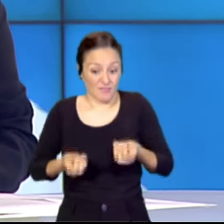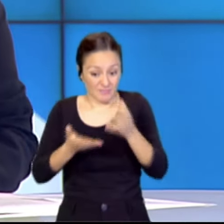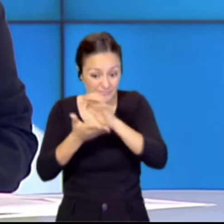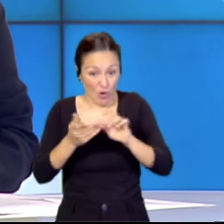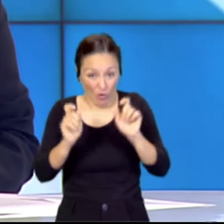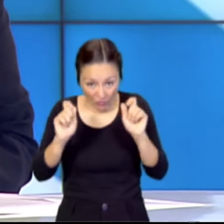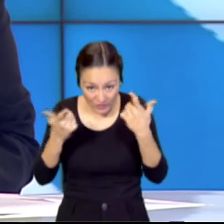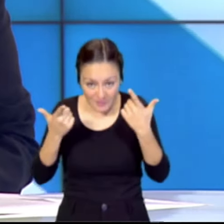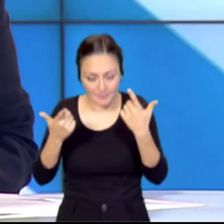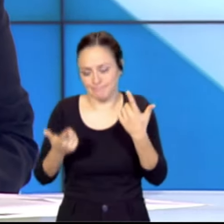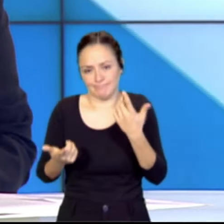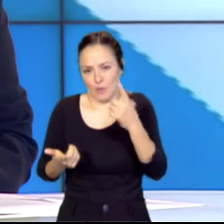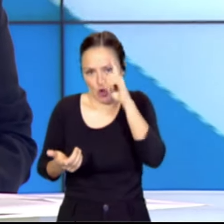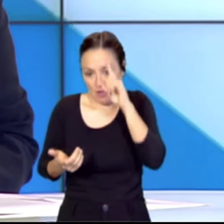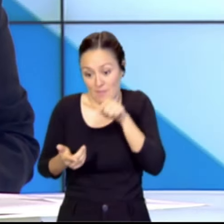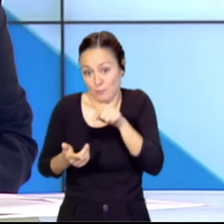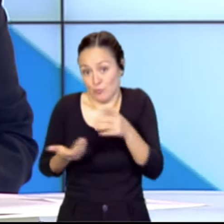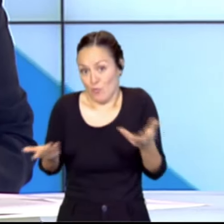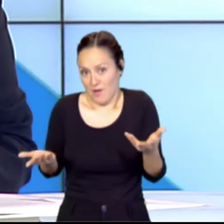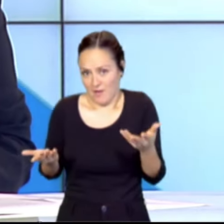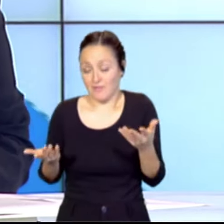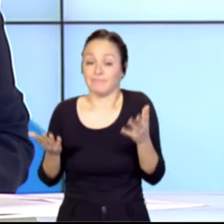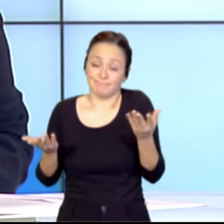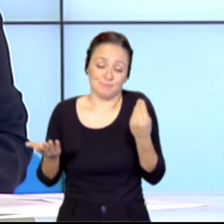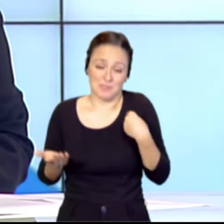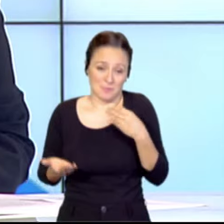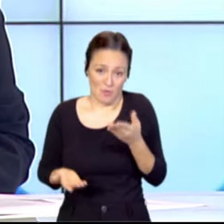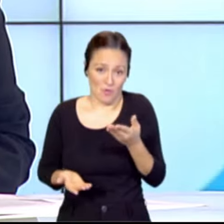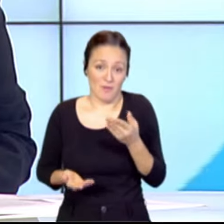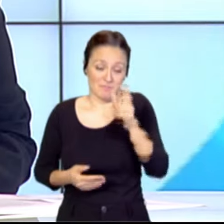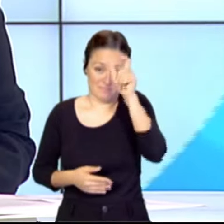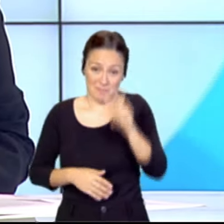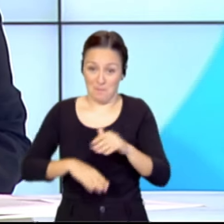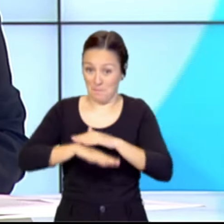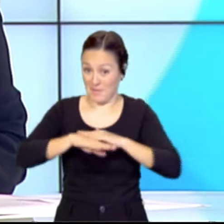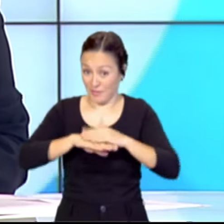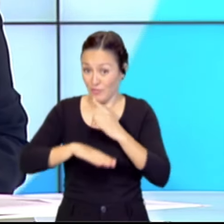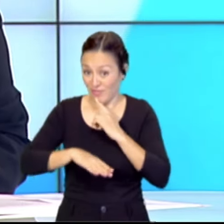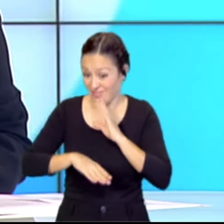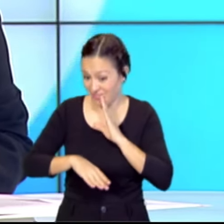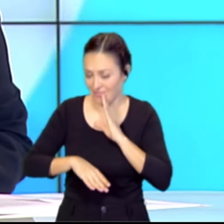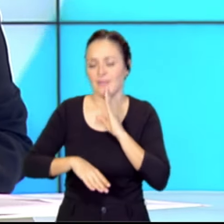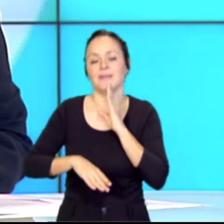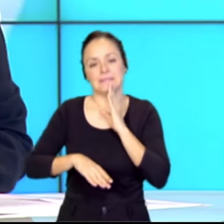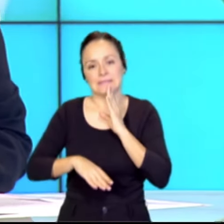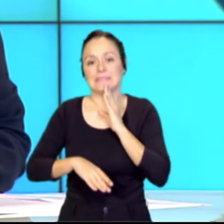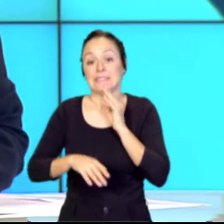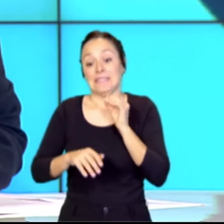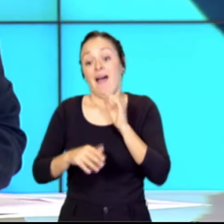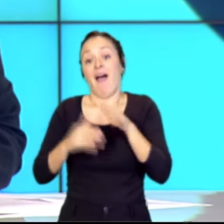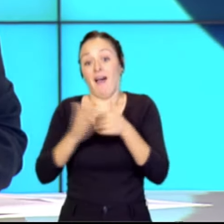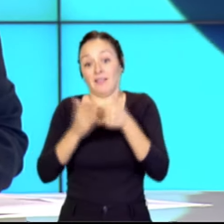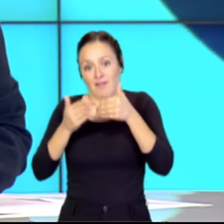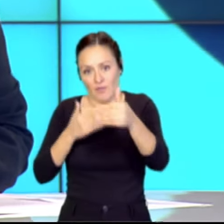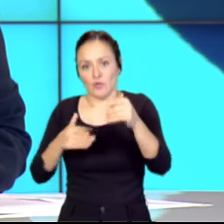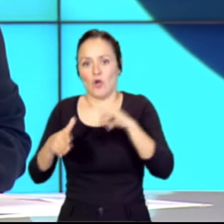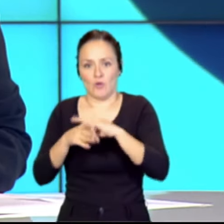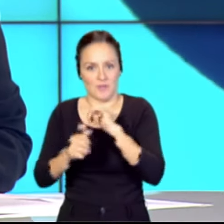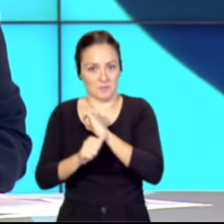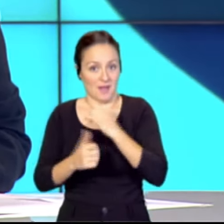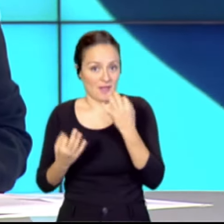lo conocemos y bueno Tendremos que esperar a como bien ha dicho el ministro a ese próximo lunes que vendrán a presentarnos ese